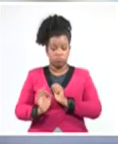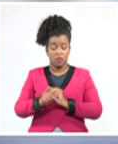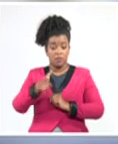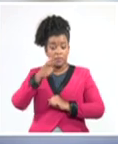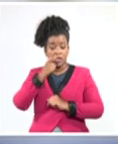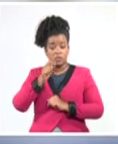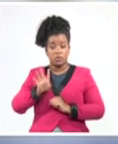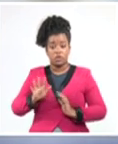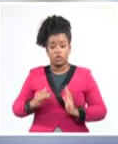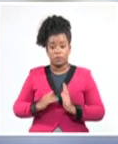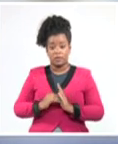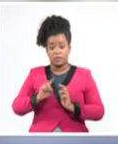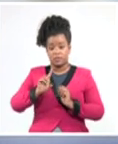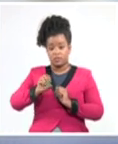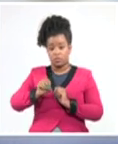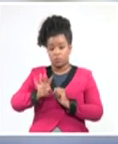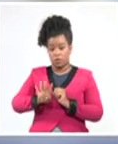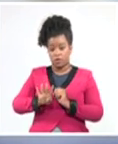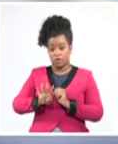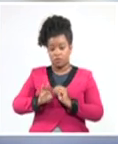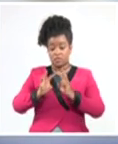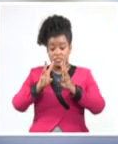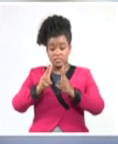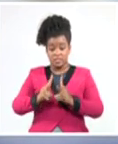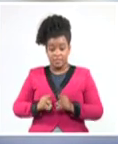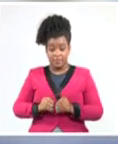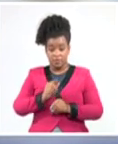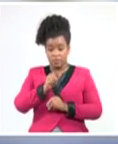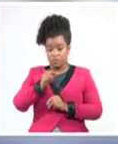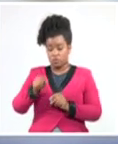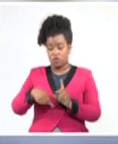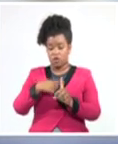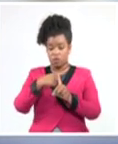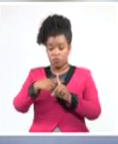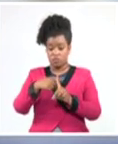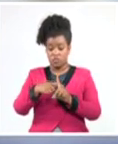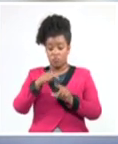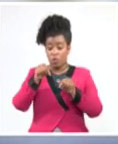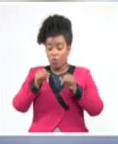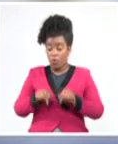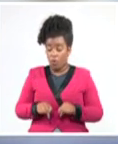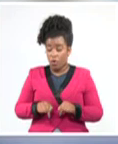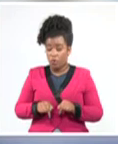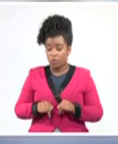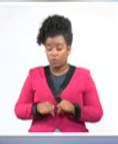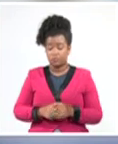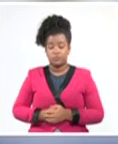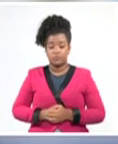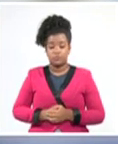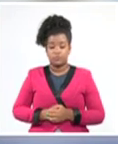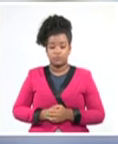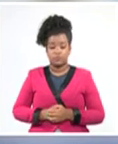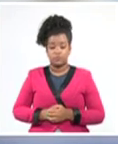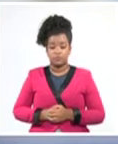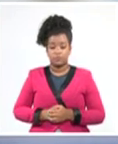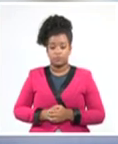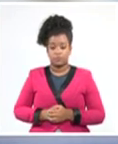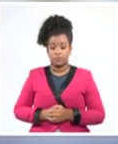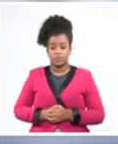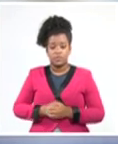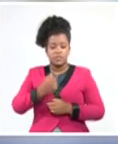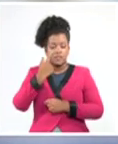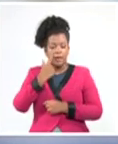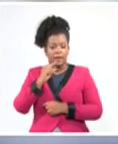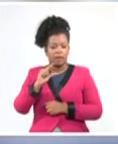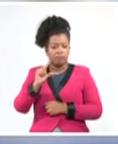y las cifras de activos y damos en el día de hoy aunque inferior a la del día de